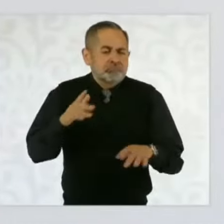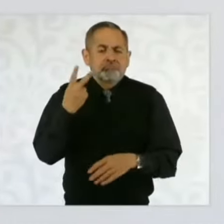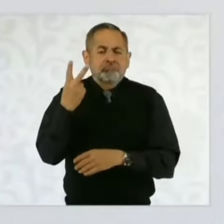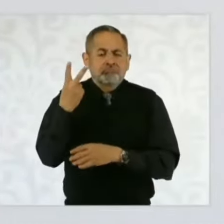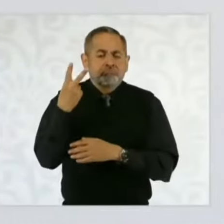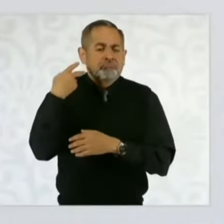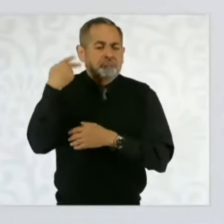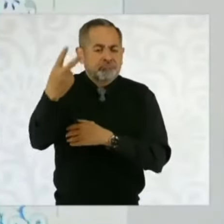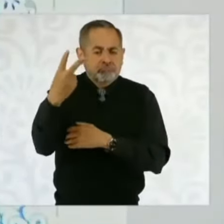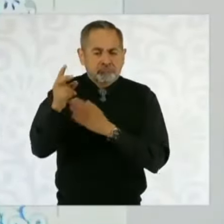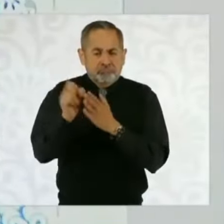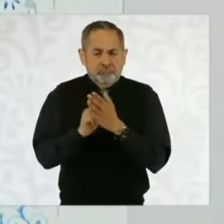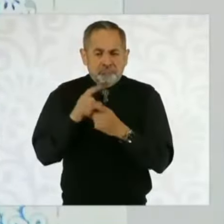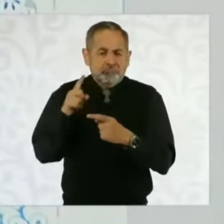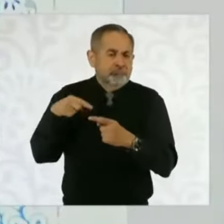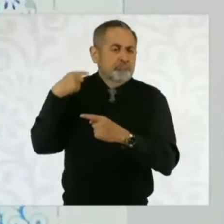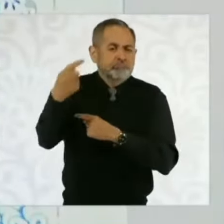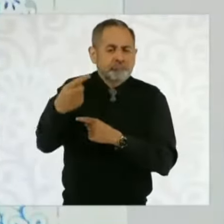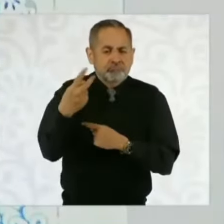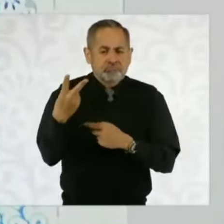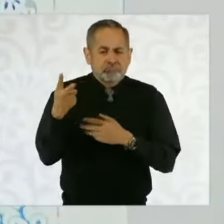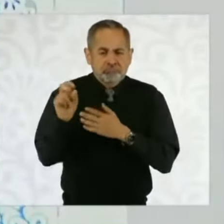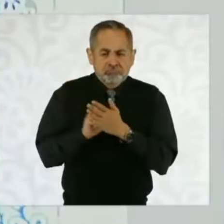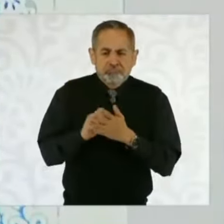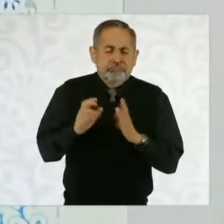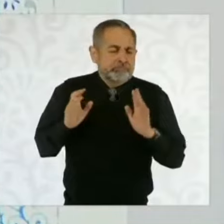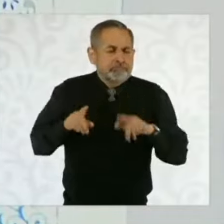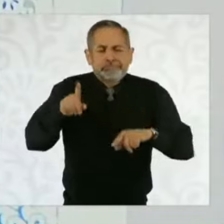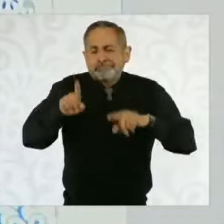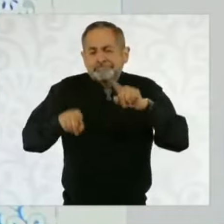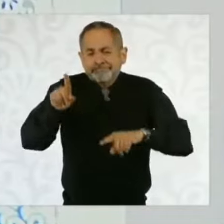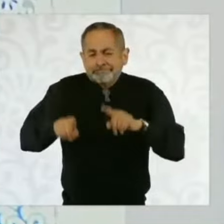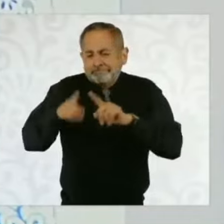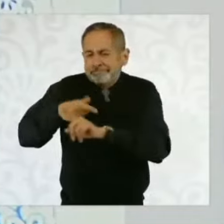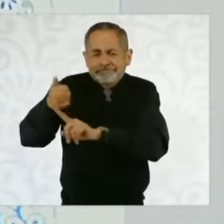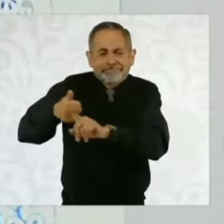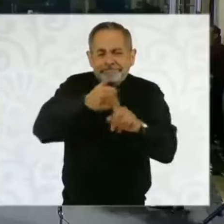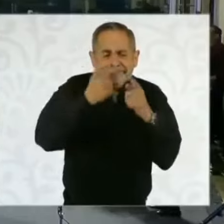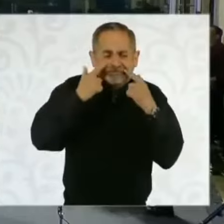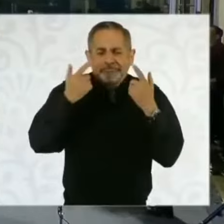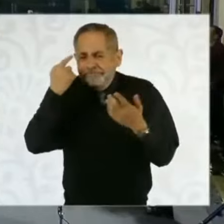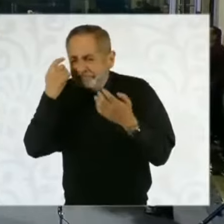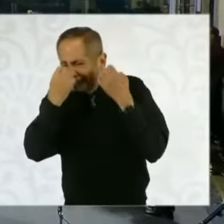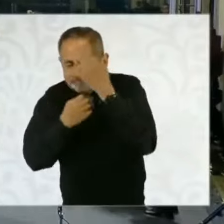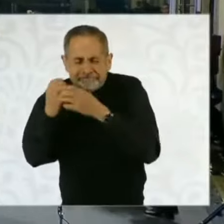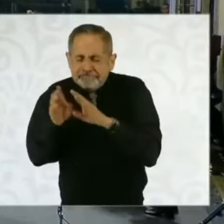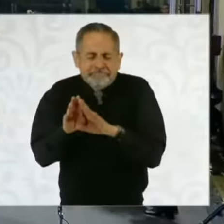requieren una visita cada dos meses para poder eh revisar sus signos vitales Muchísimas gracias